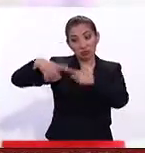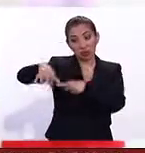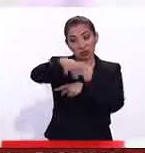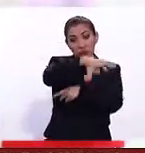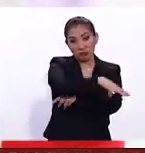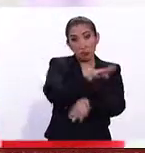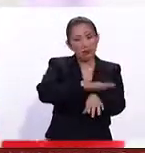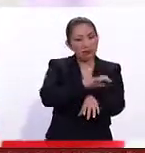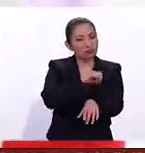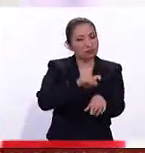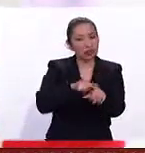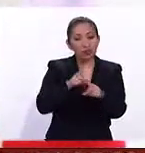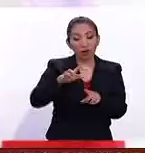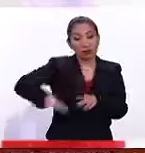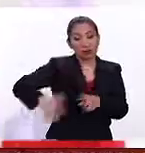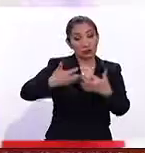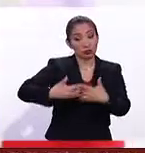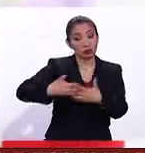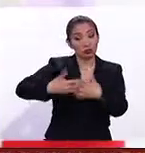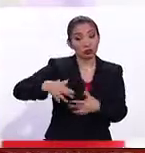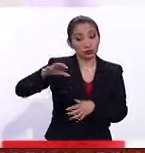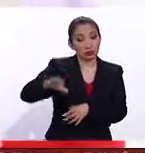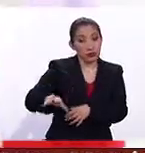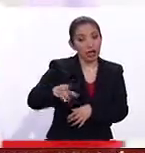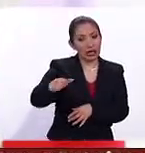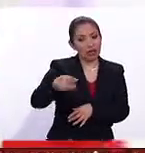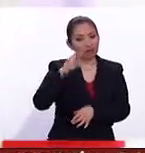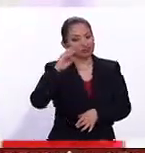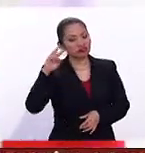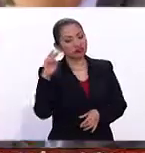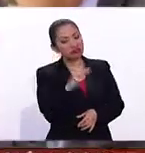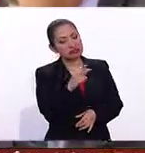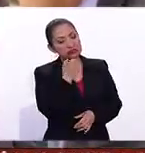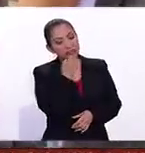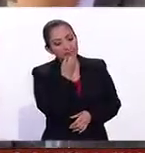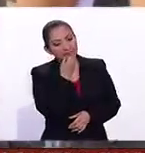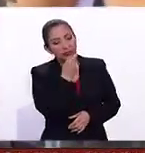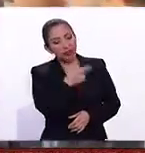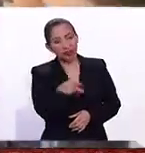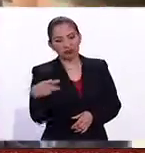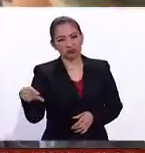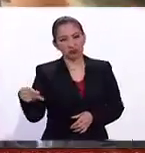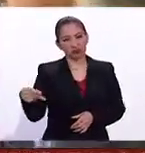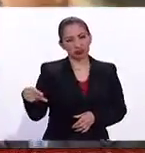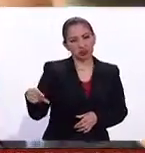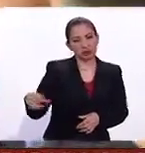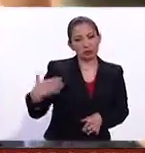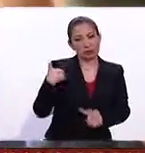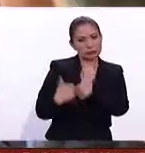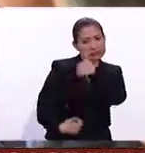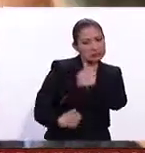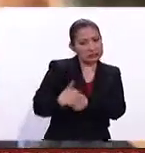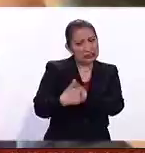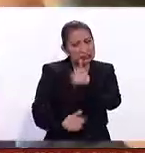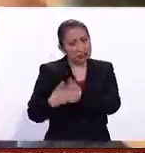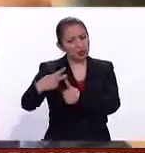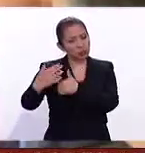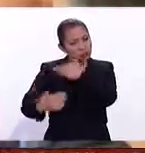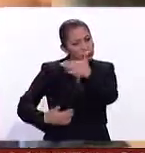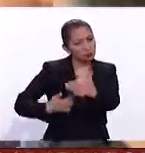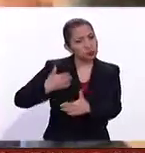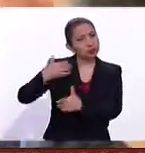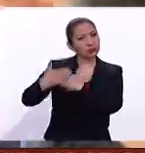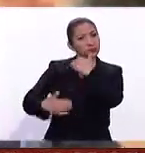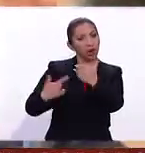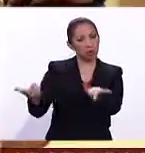sectores, particularmente sectores industriales que ven de alguna manera su competitividad, su